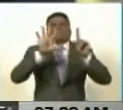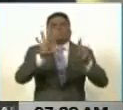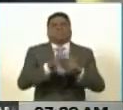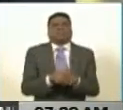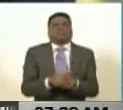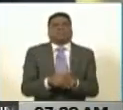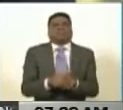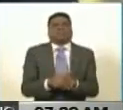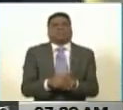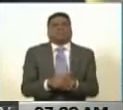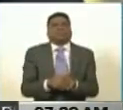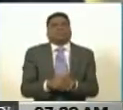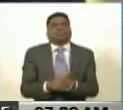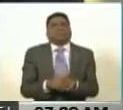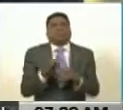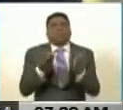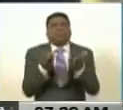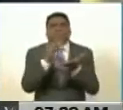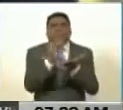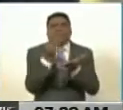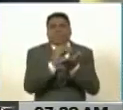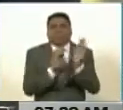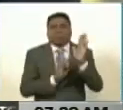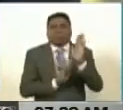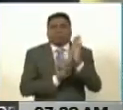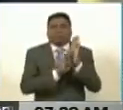decir que ha habido un aumento